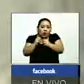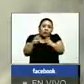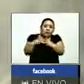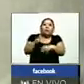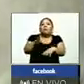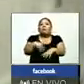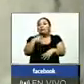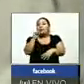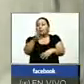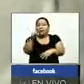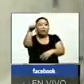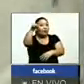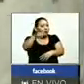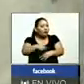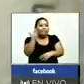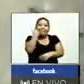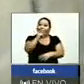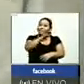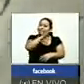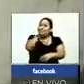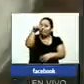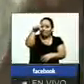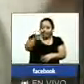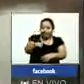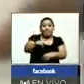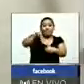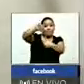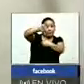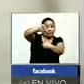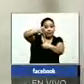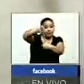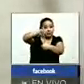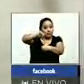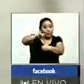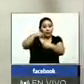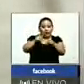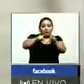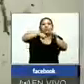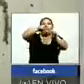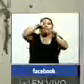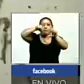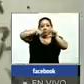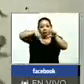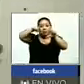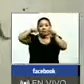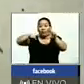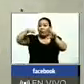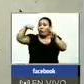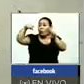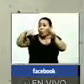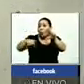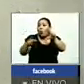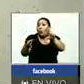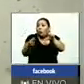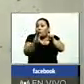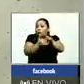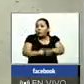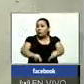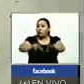las enfermedades que actualmente están presentes en la región centroamericana. Las estadísticas indican que a la fecha se registran más